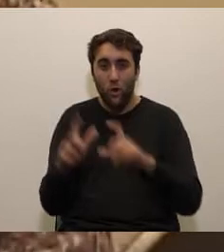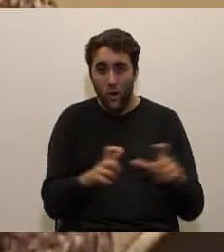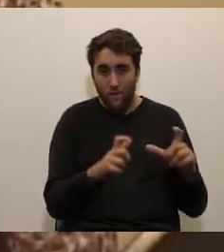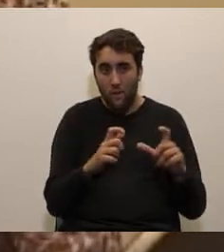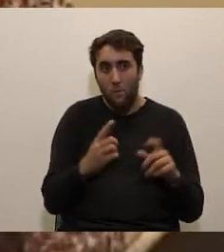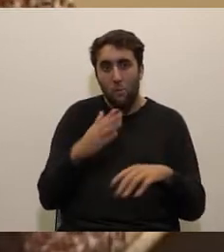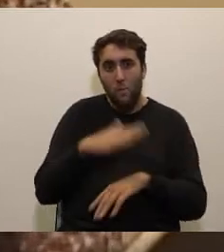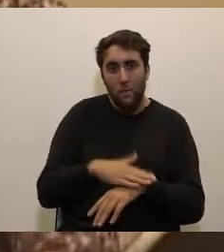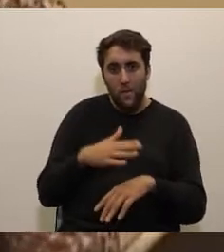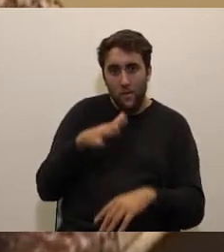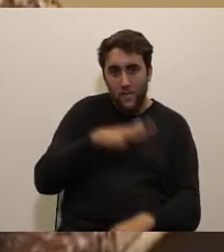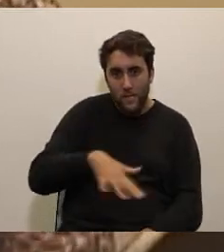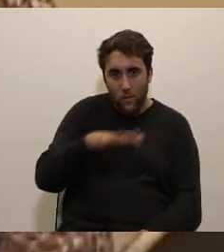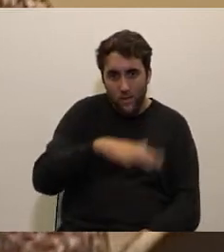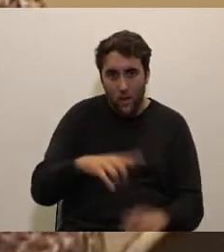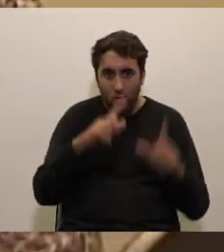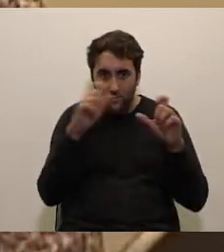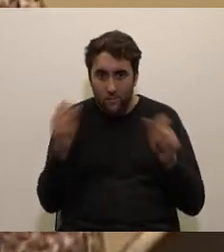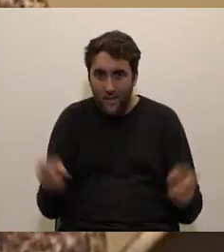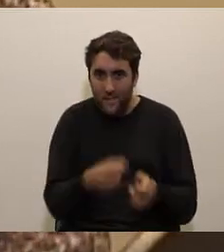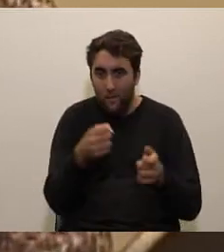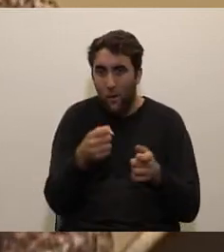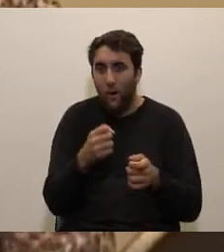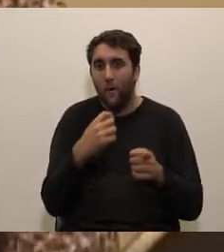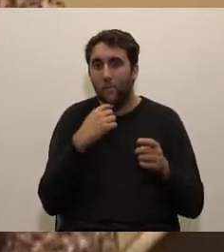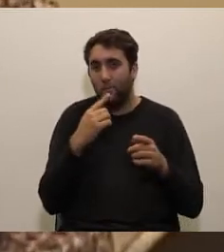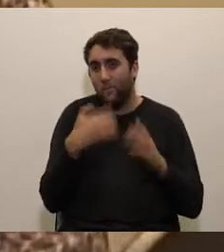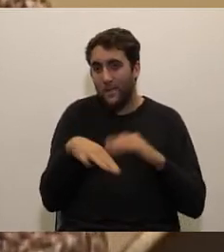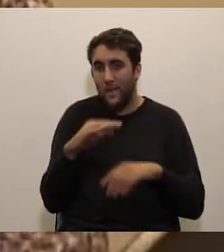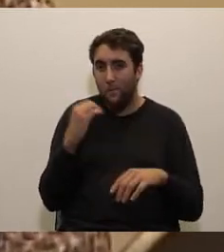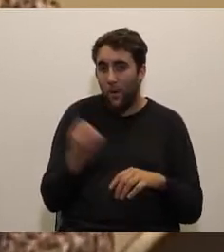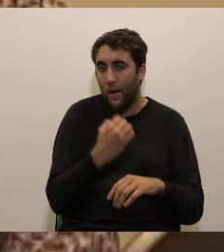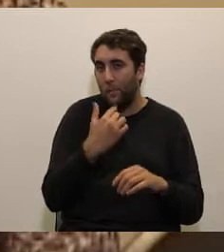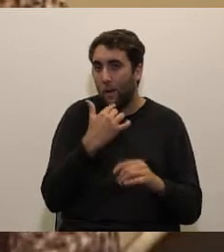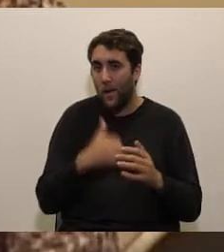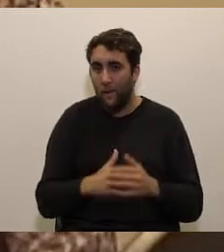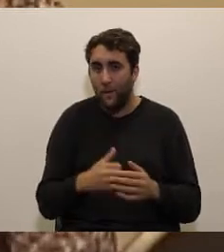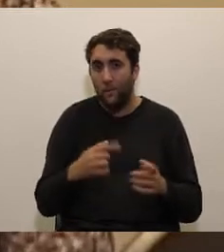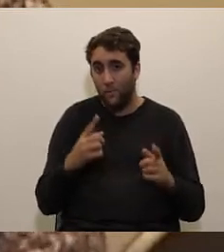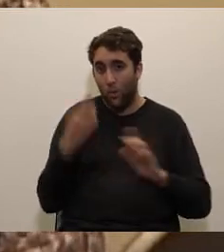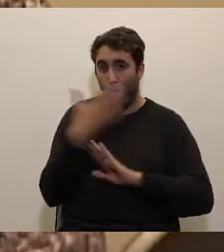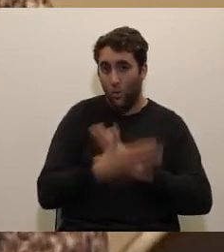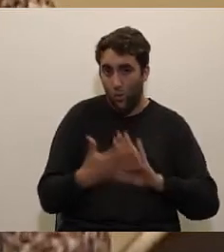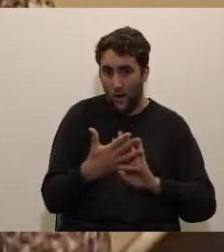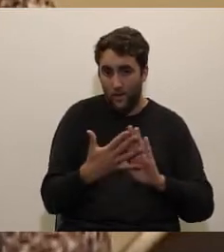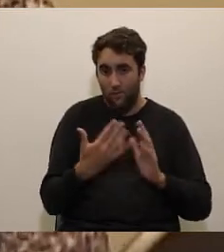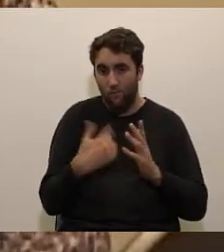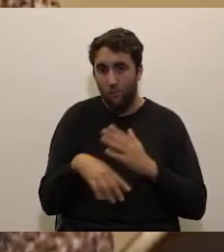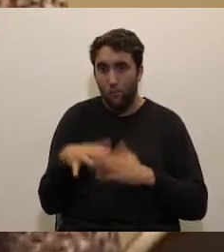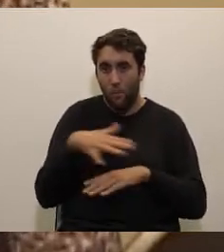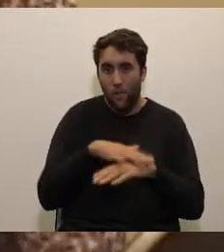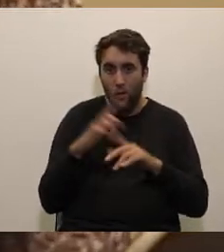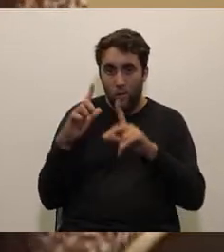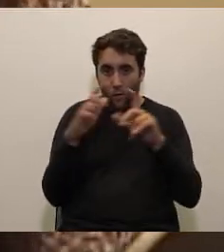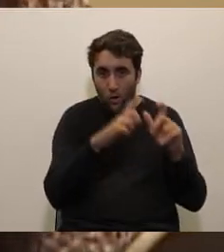de acontecimientos sociales importantes de la escena nacional, digamos, también a su